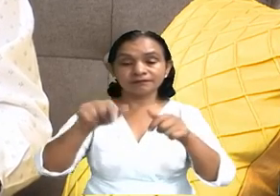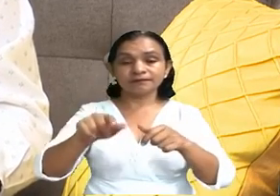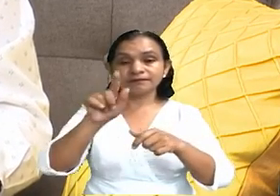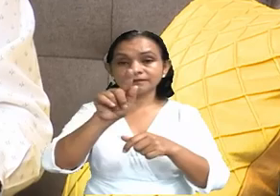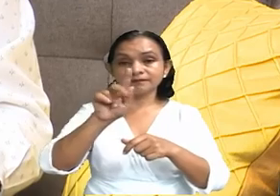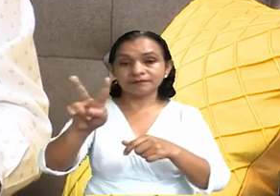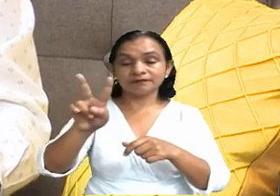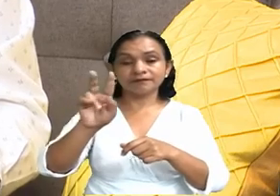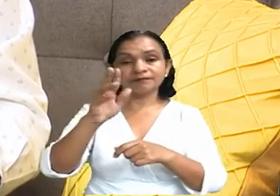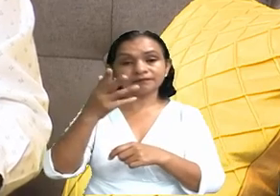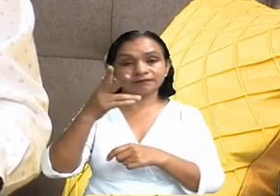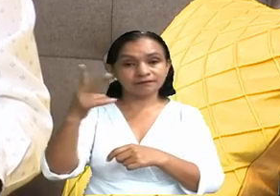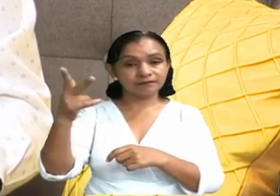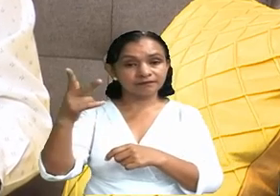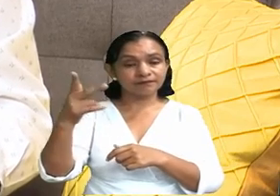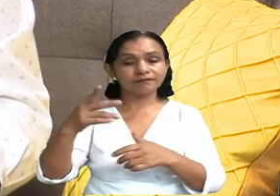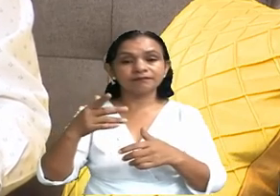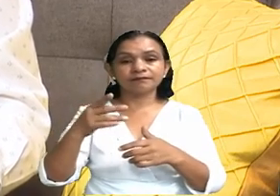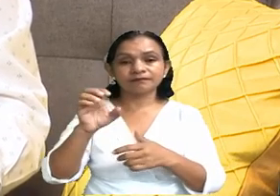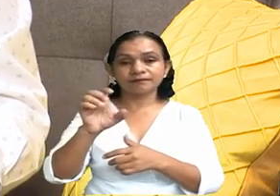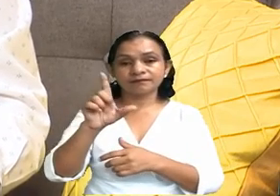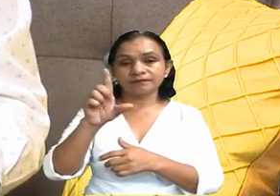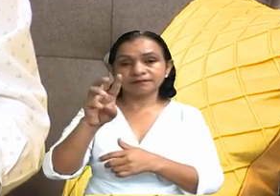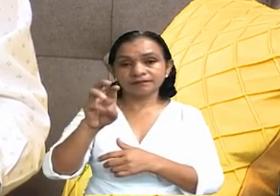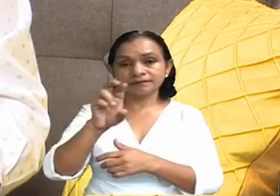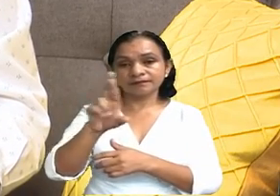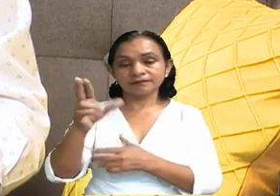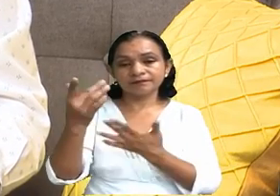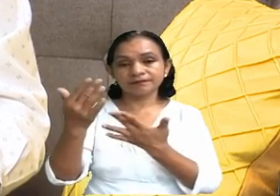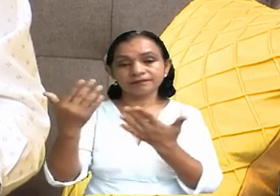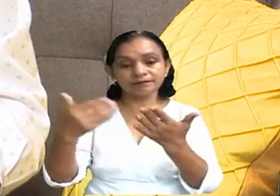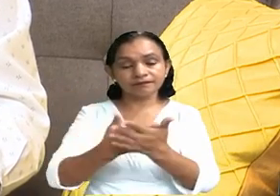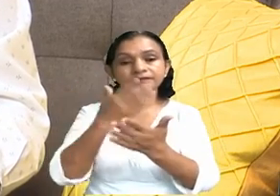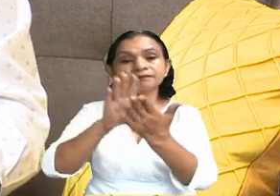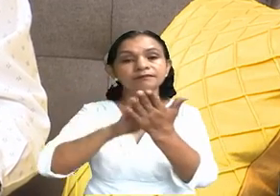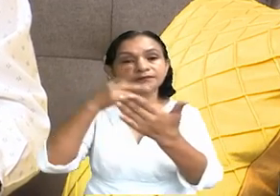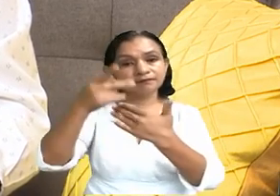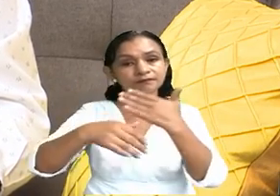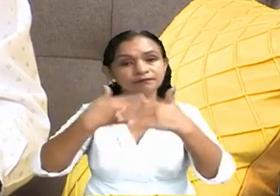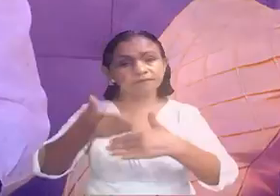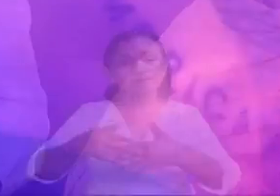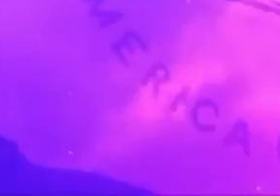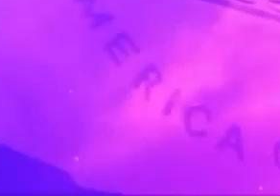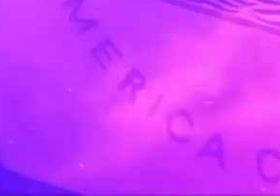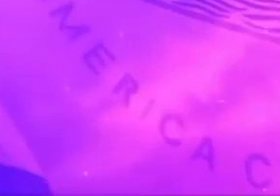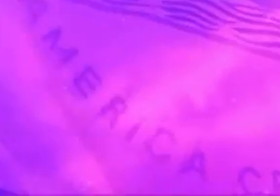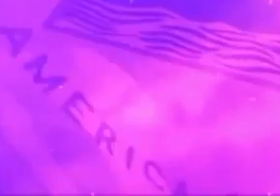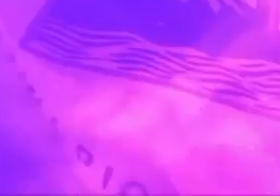parlamentario, canal de la Asamblea Nacional. Estuvo con ustedes Elmer Marcia, y les esperamos en una nueva edición.